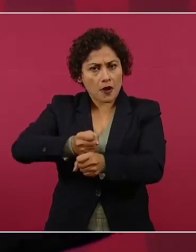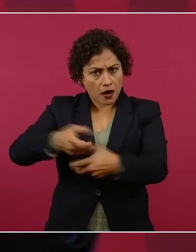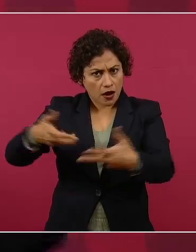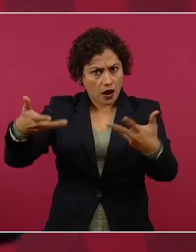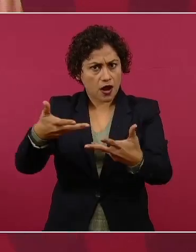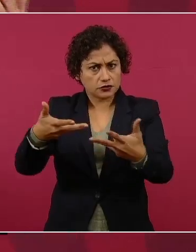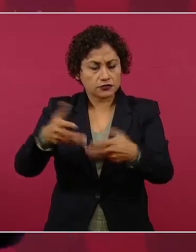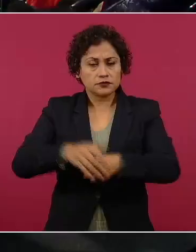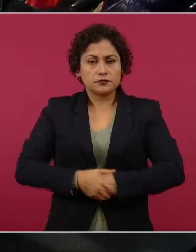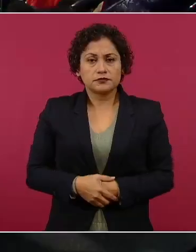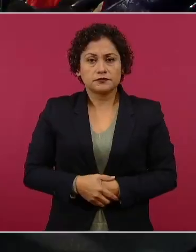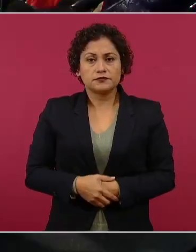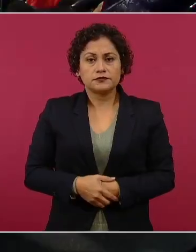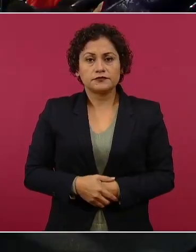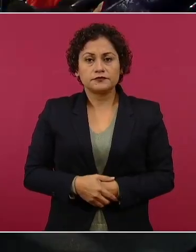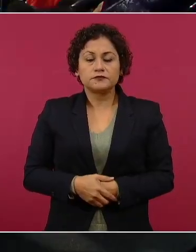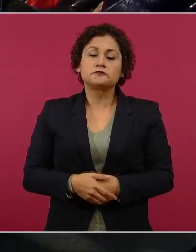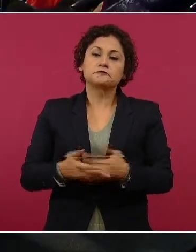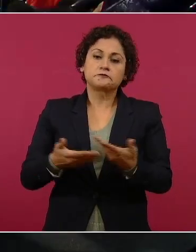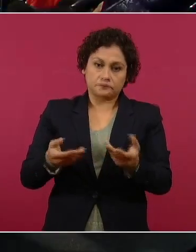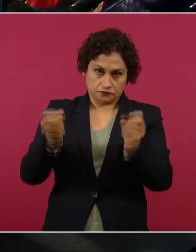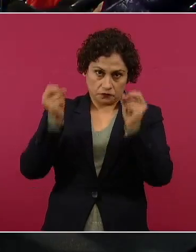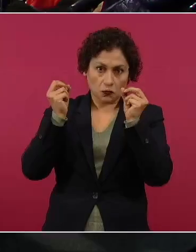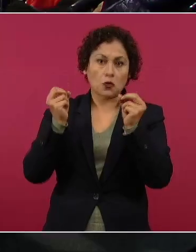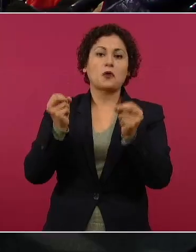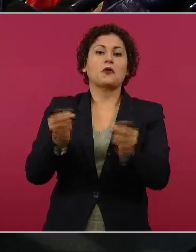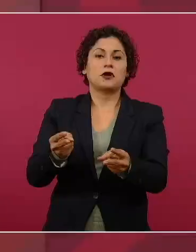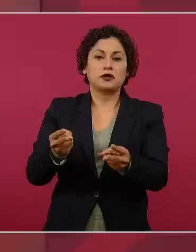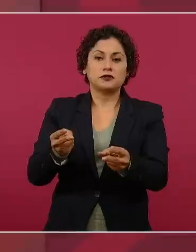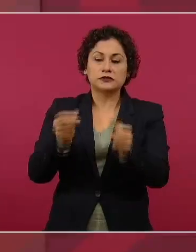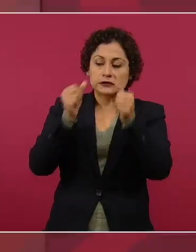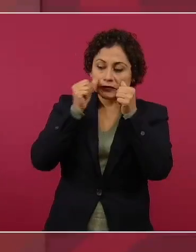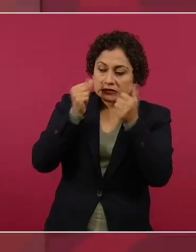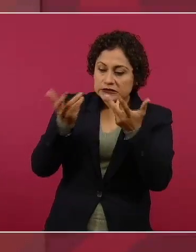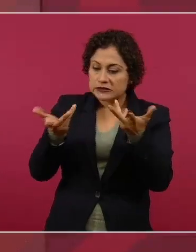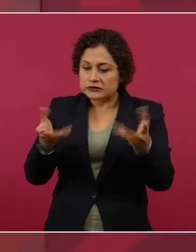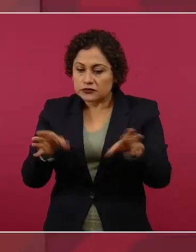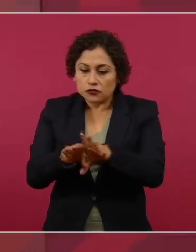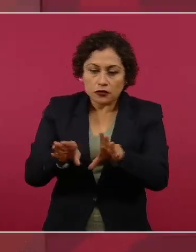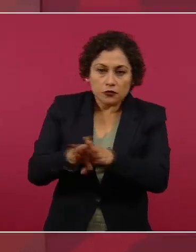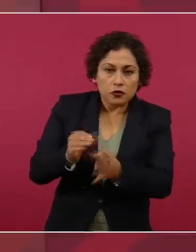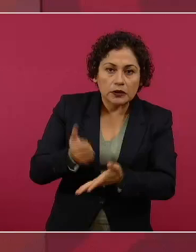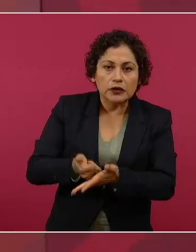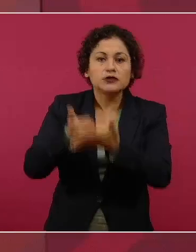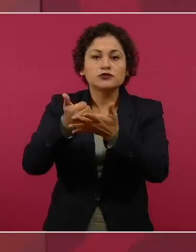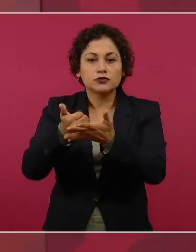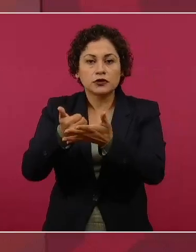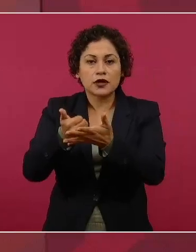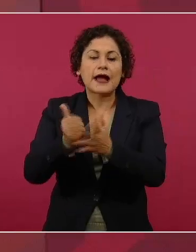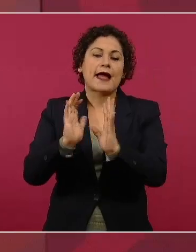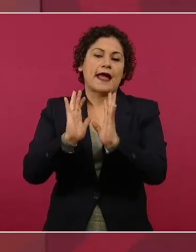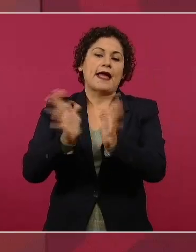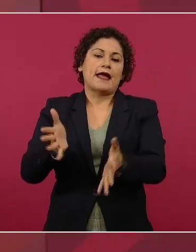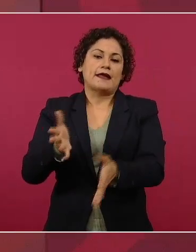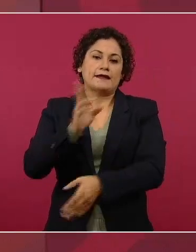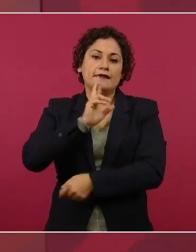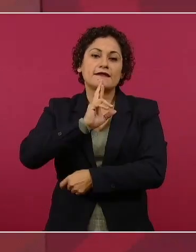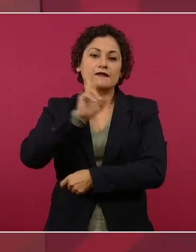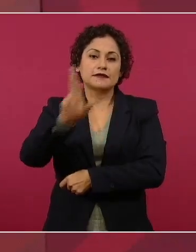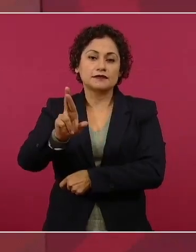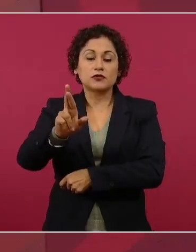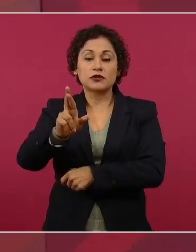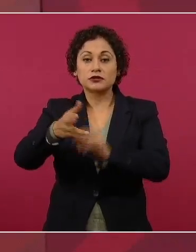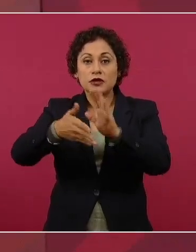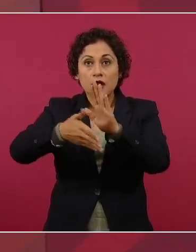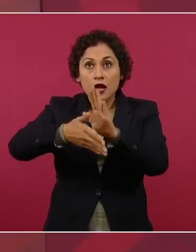Bueno, pues se buscó una solución técnica, una cortina no de 120 metros, sino